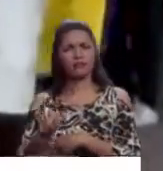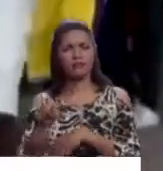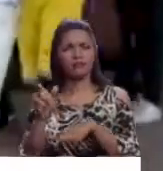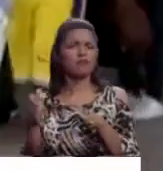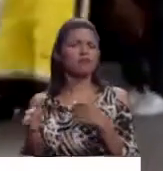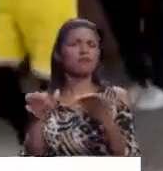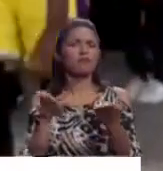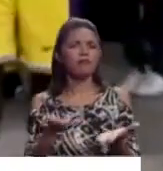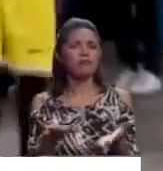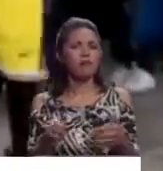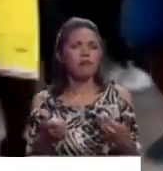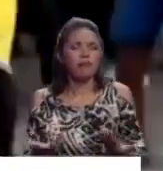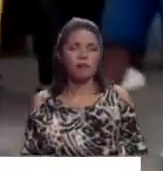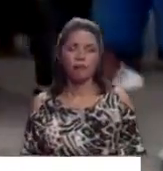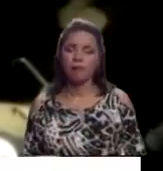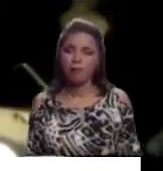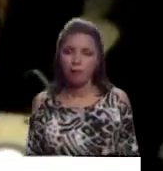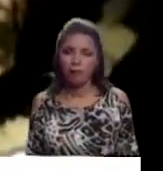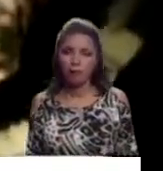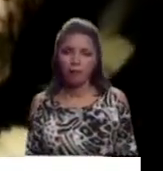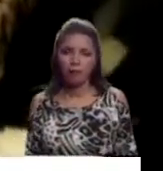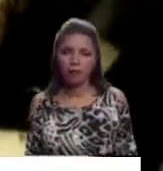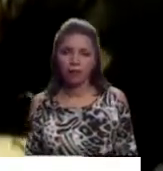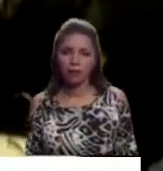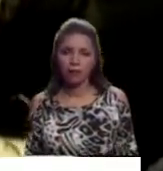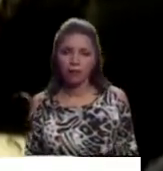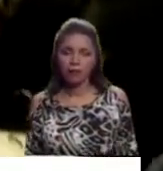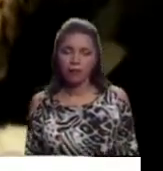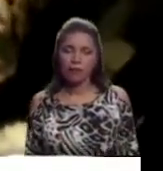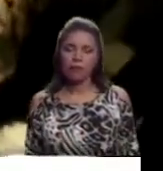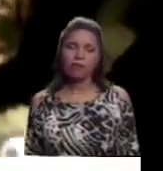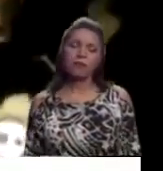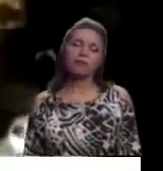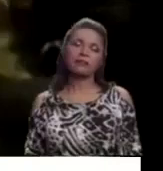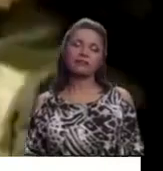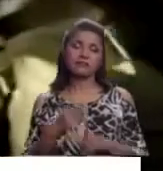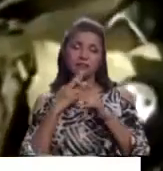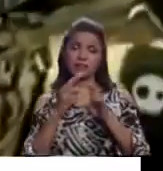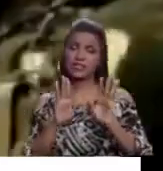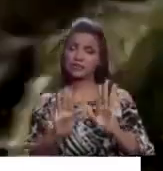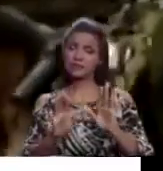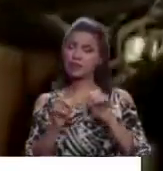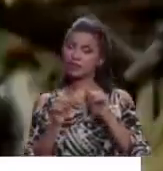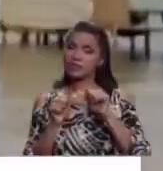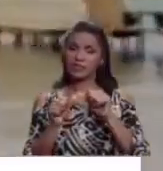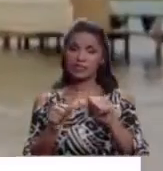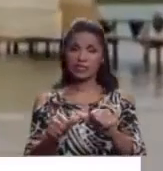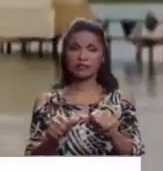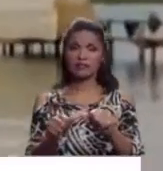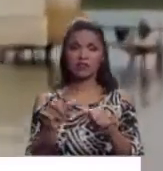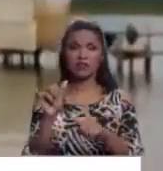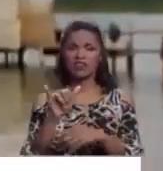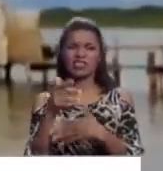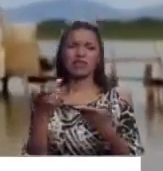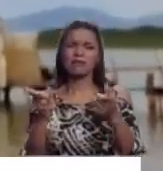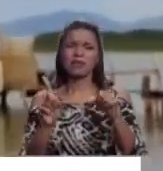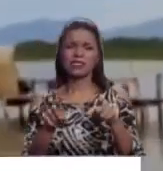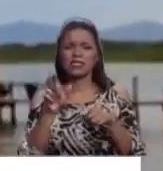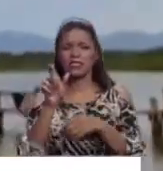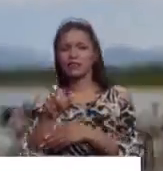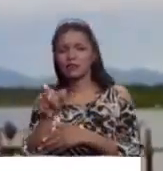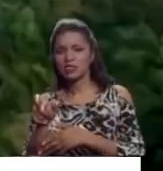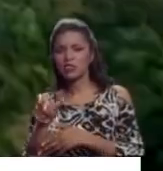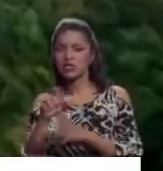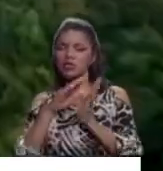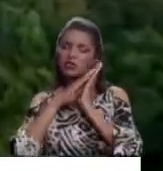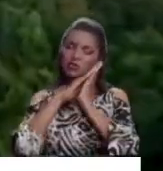Chiquito. ¿Qué puede decirnos sobre eso, directora? Seguimos con la misma situación. Estas personas se someten a altas temperaturas, duermen